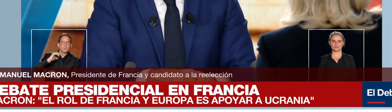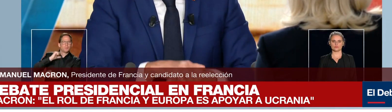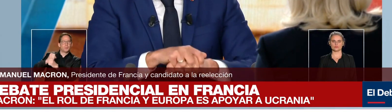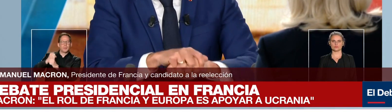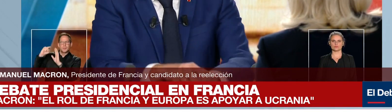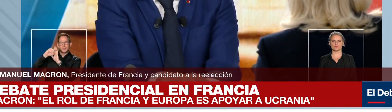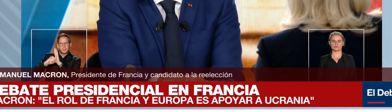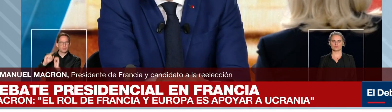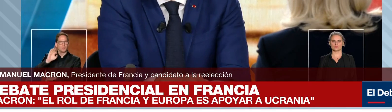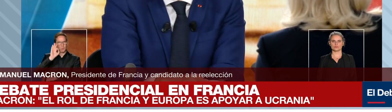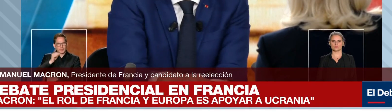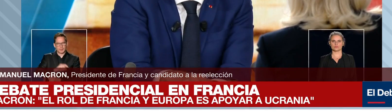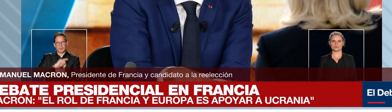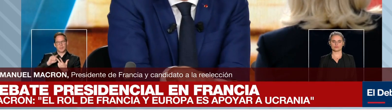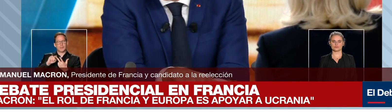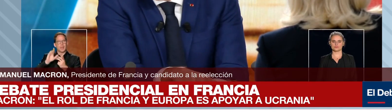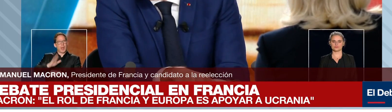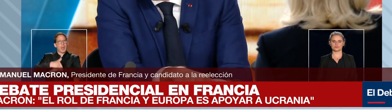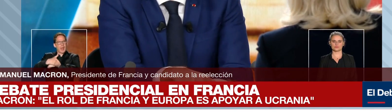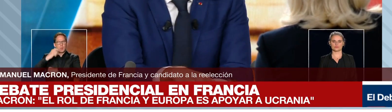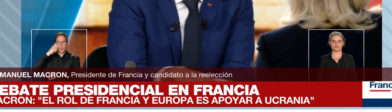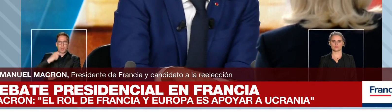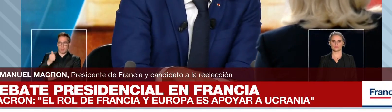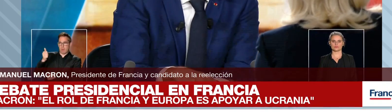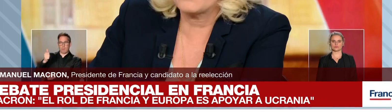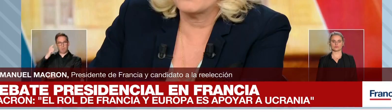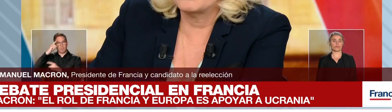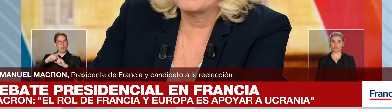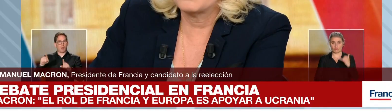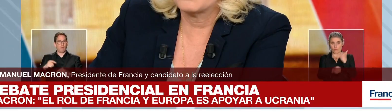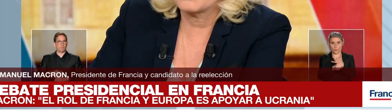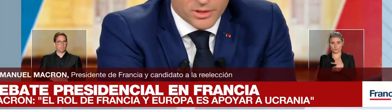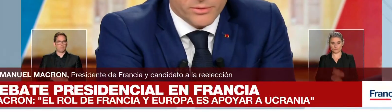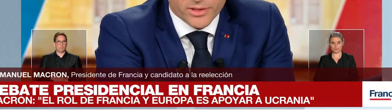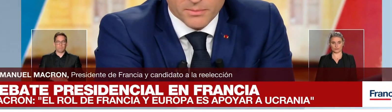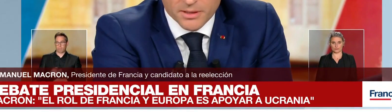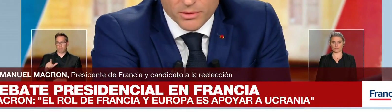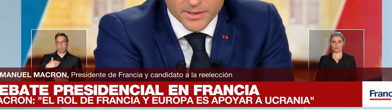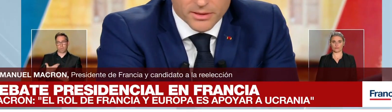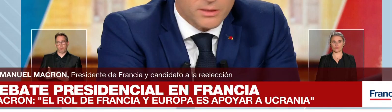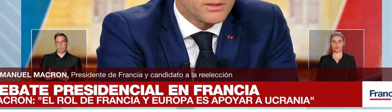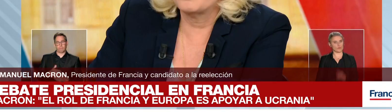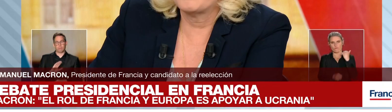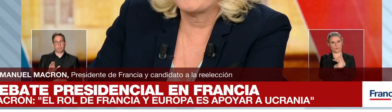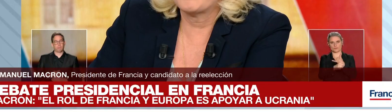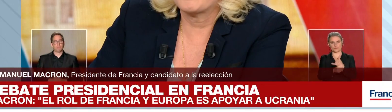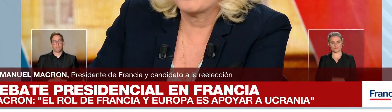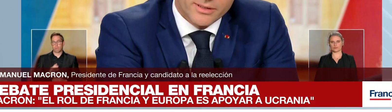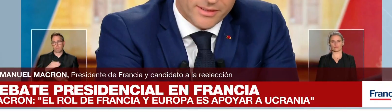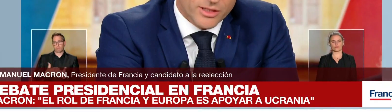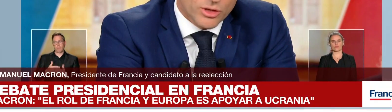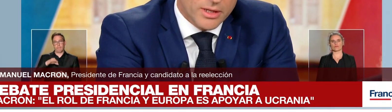como la ayuda a Ucrania a la cual usted también se opuso, la ayuda financiera. No, eso es un hecho, señora Le